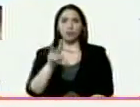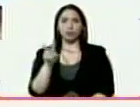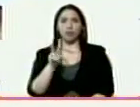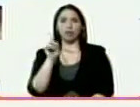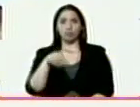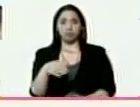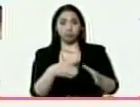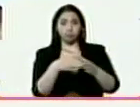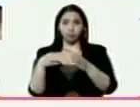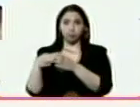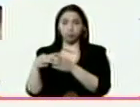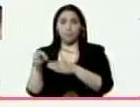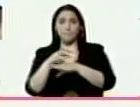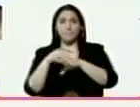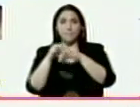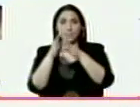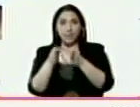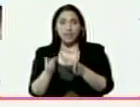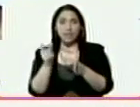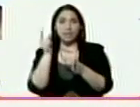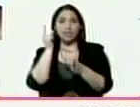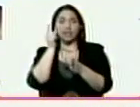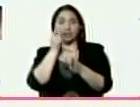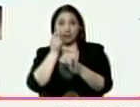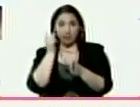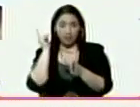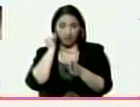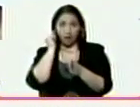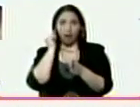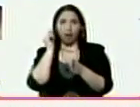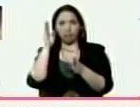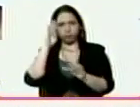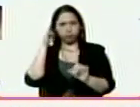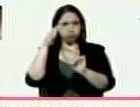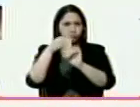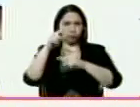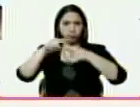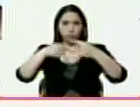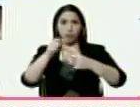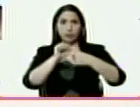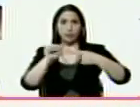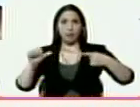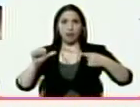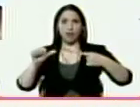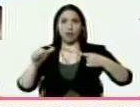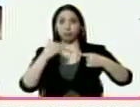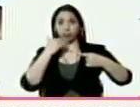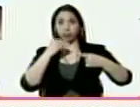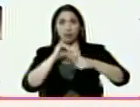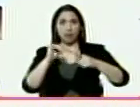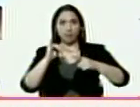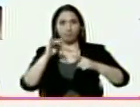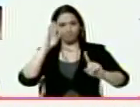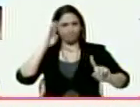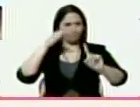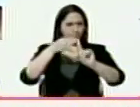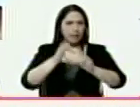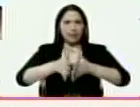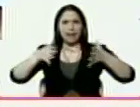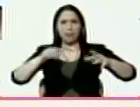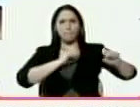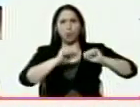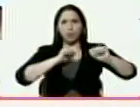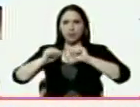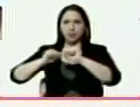gabinete ministerial se dedicará en las próximas semanas por venir, se dedicará a esta gran